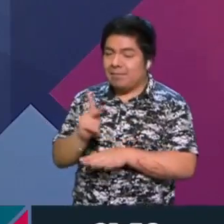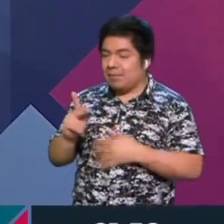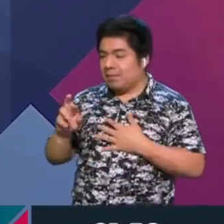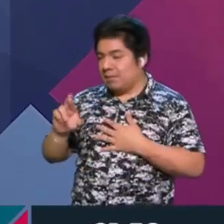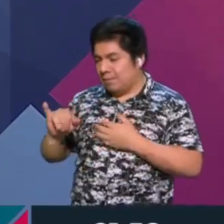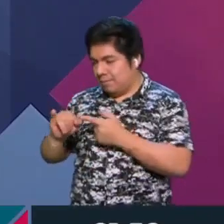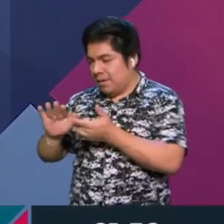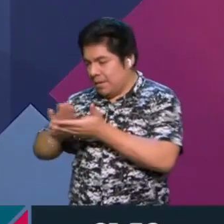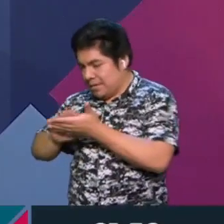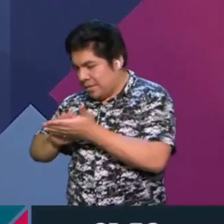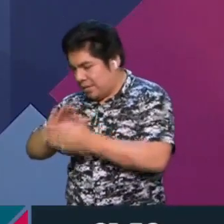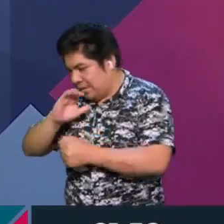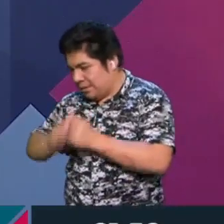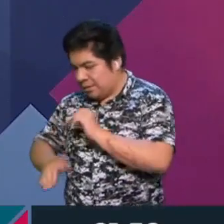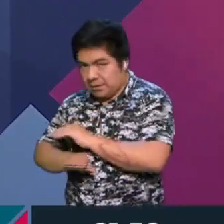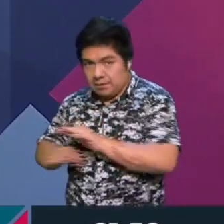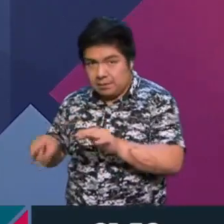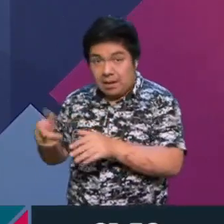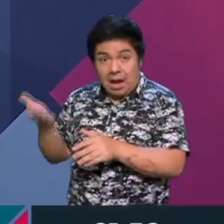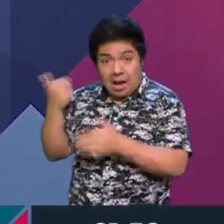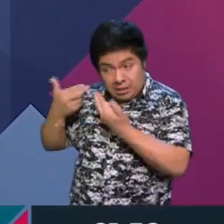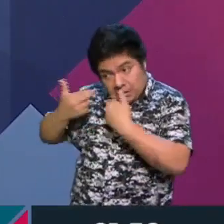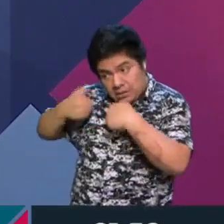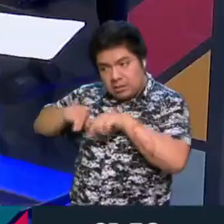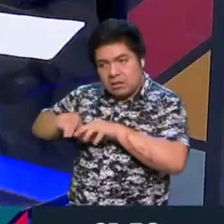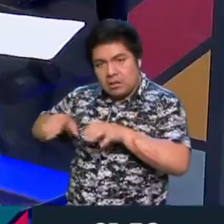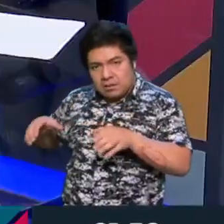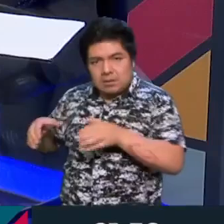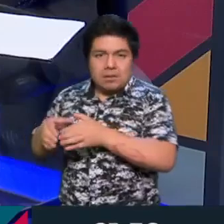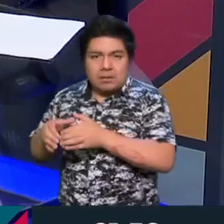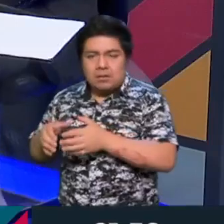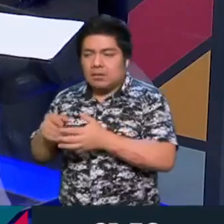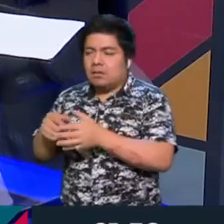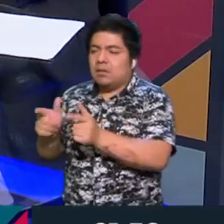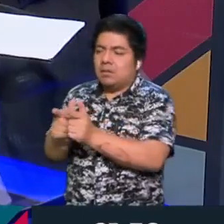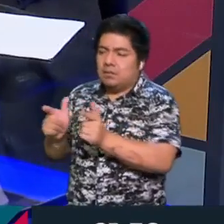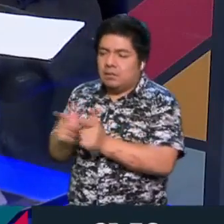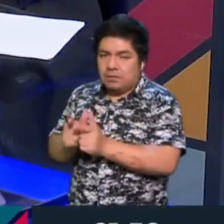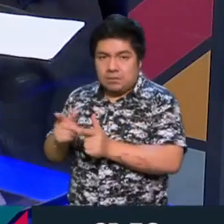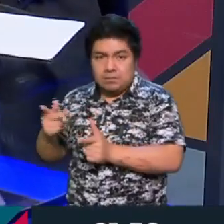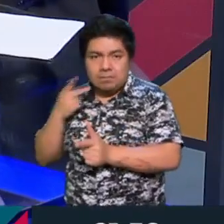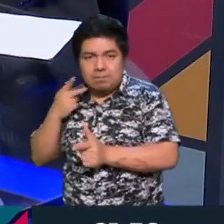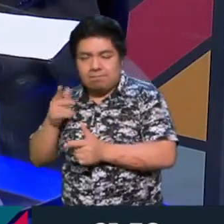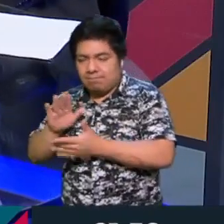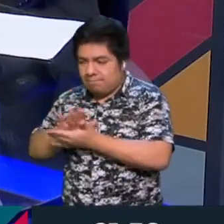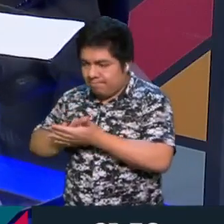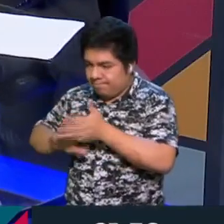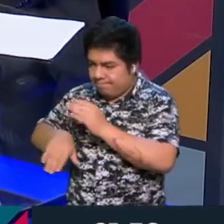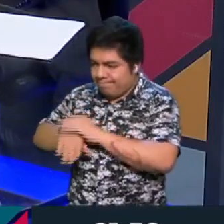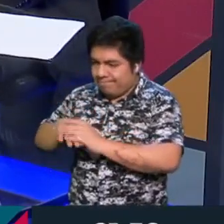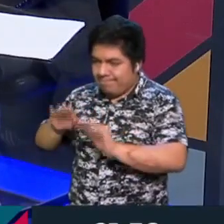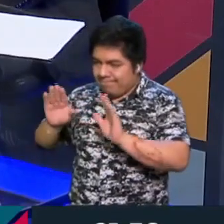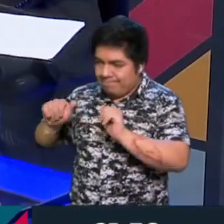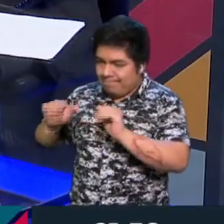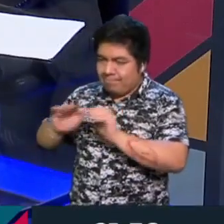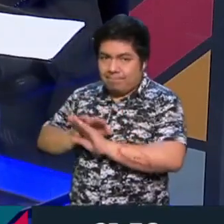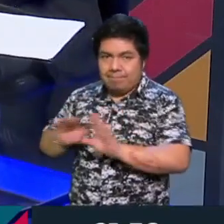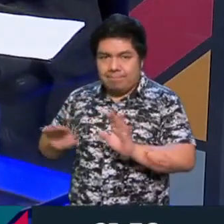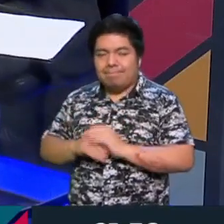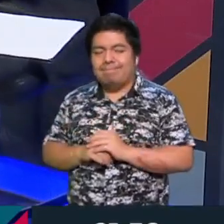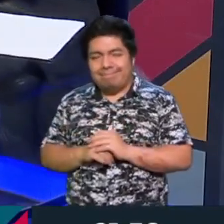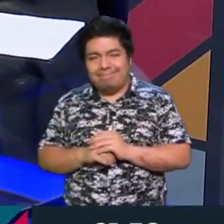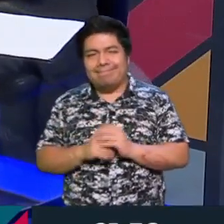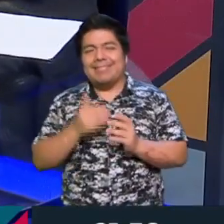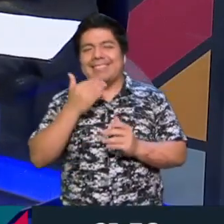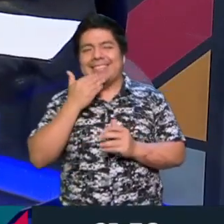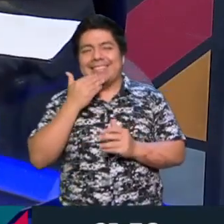PRI en cuanto a lo que representó, en cuanto a partido hegemónico, eso ya es una realidad.